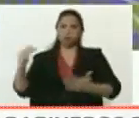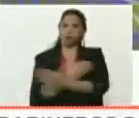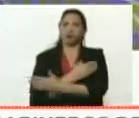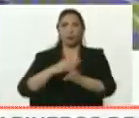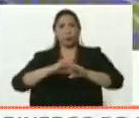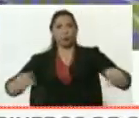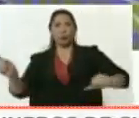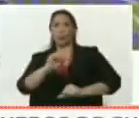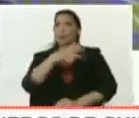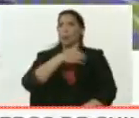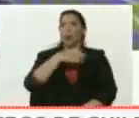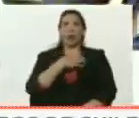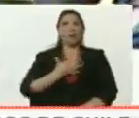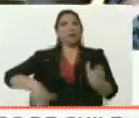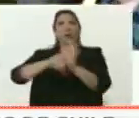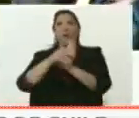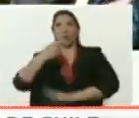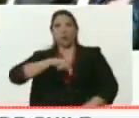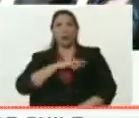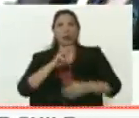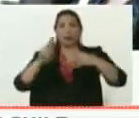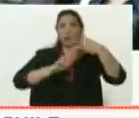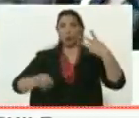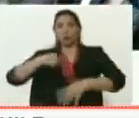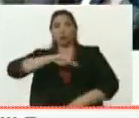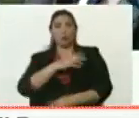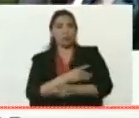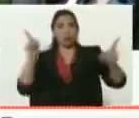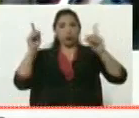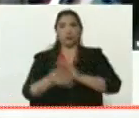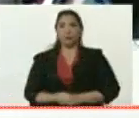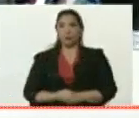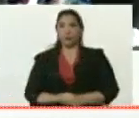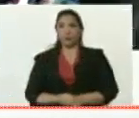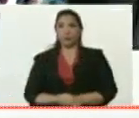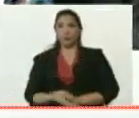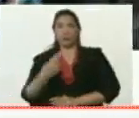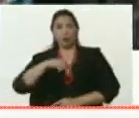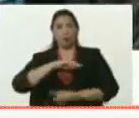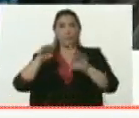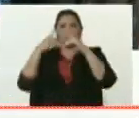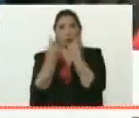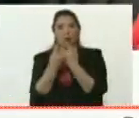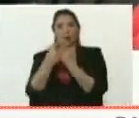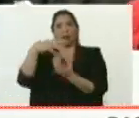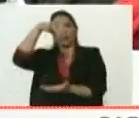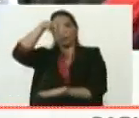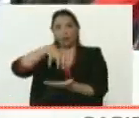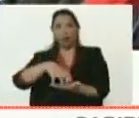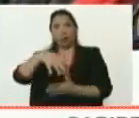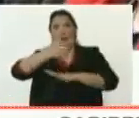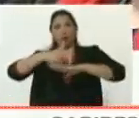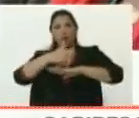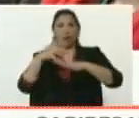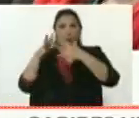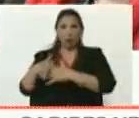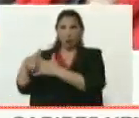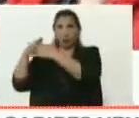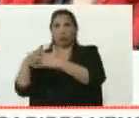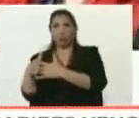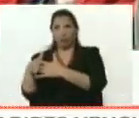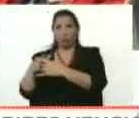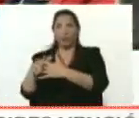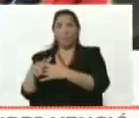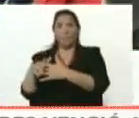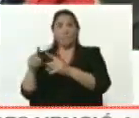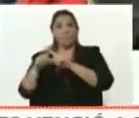poder volver por nuestros recursos, por nuestra dignidad. Y eso, Departamento de Estado, Gobierno de los Estados Unidos, para